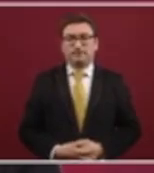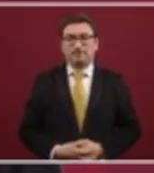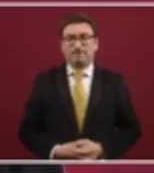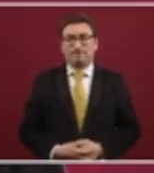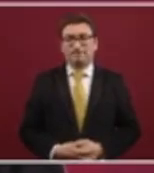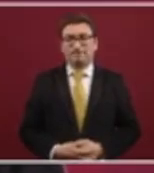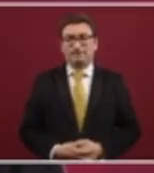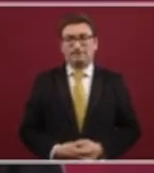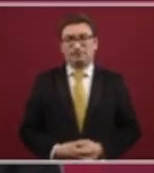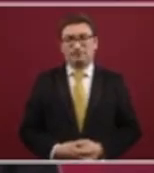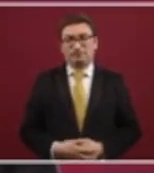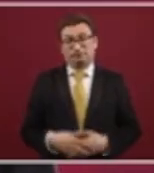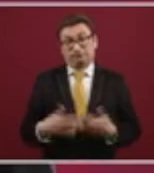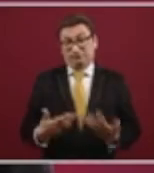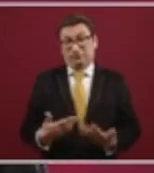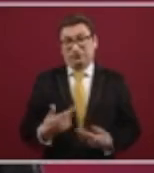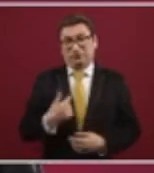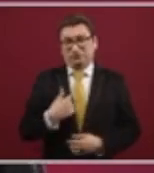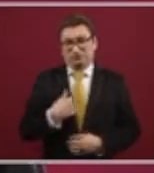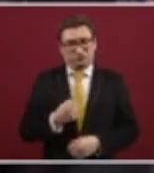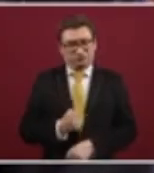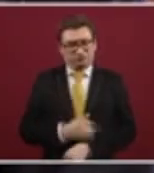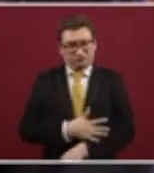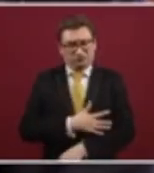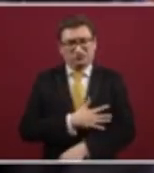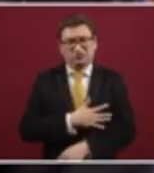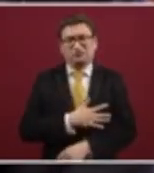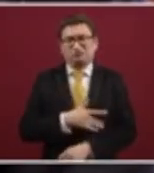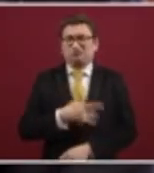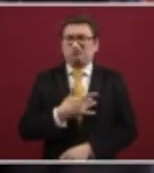estoy muy satisfecho, muy tranquilo por eso.